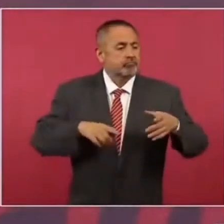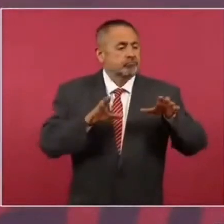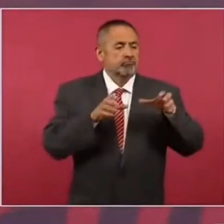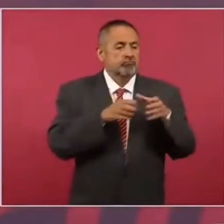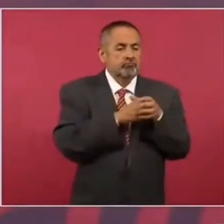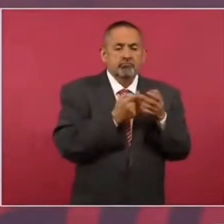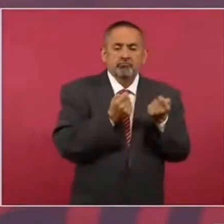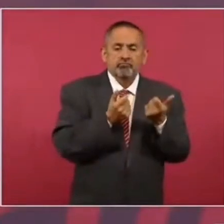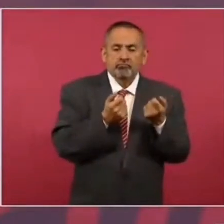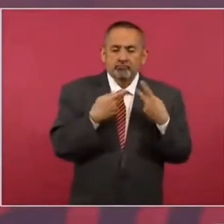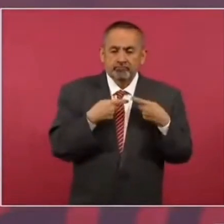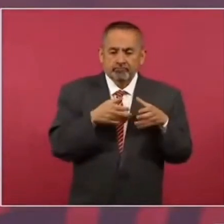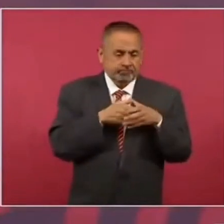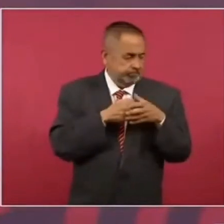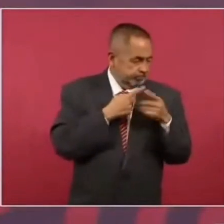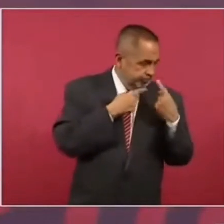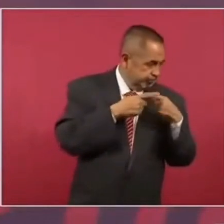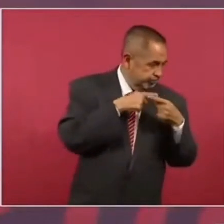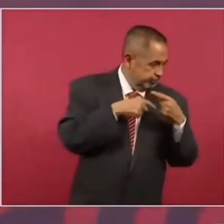oligarquía